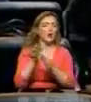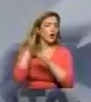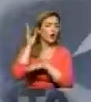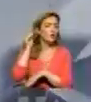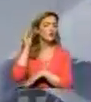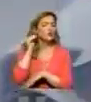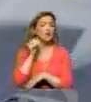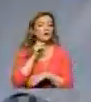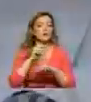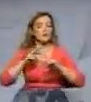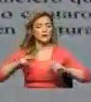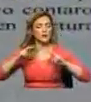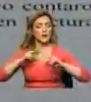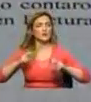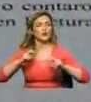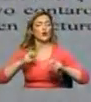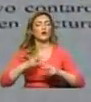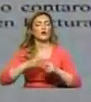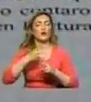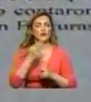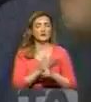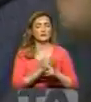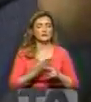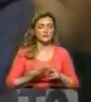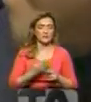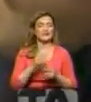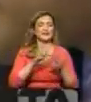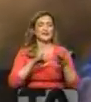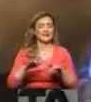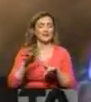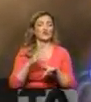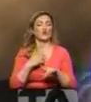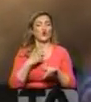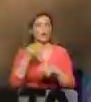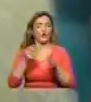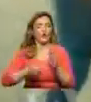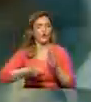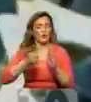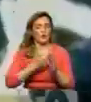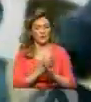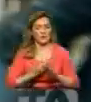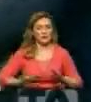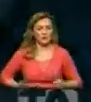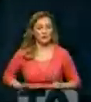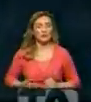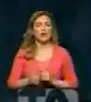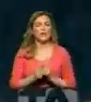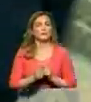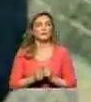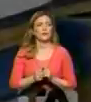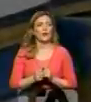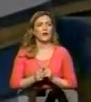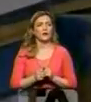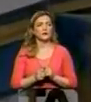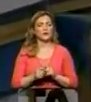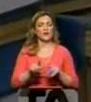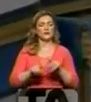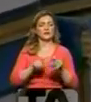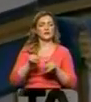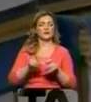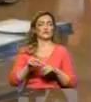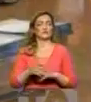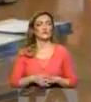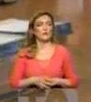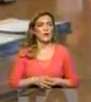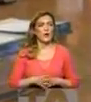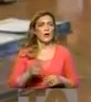correos personales del exsecretario jurídico de la presidencia, Alexis Mera, de la exasistente de presidencia, Laura Terán, y del exauxiliar